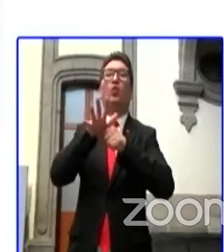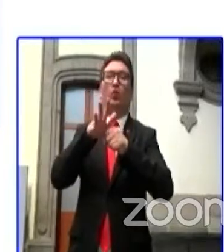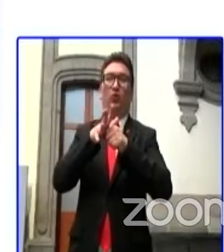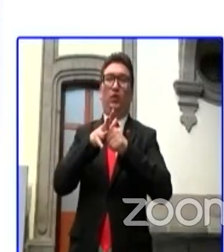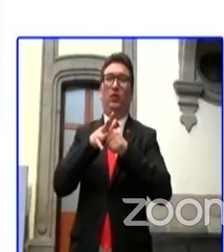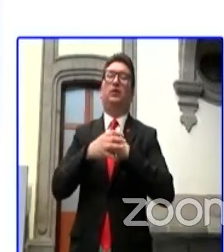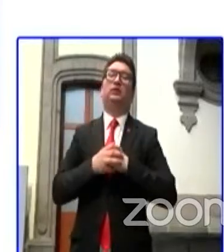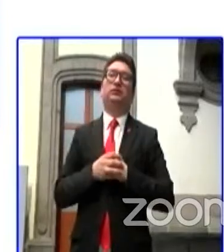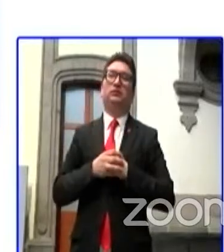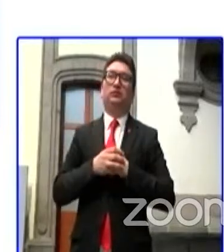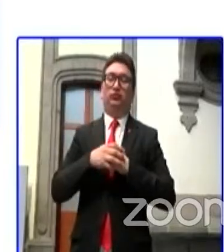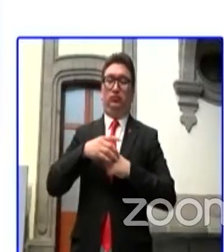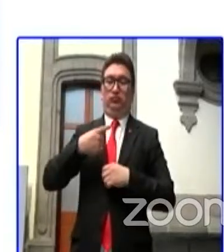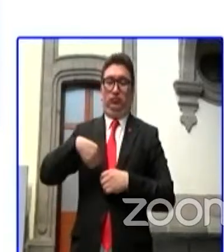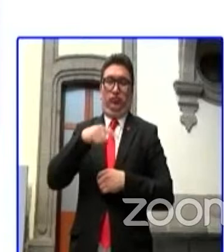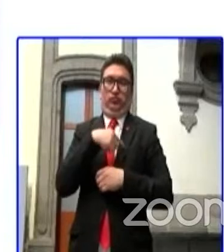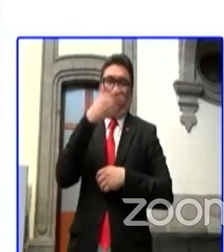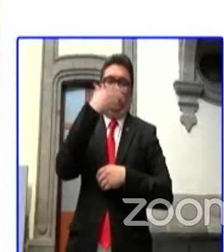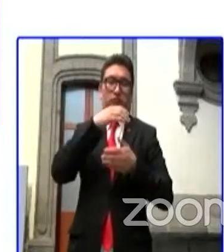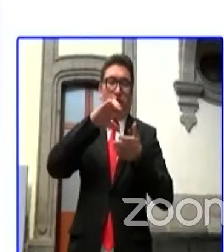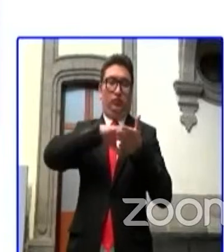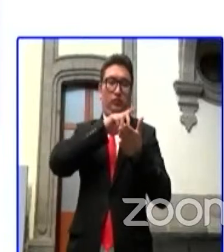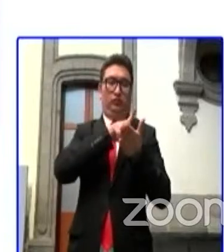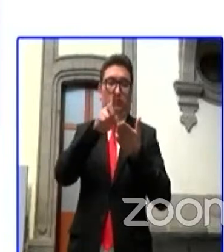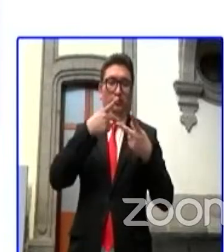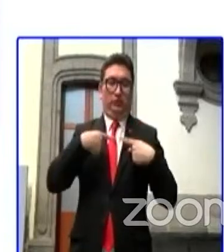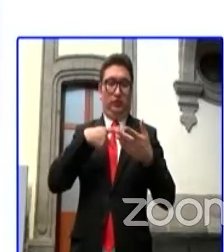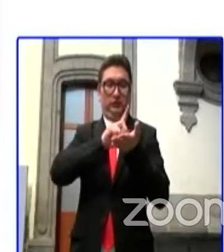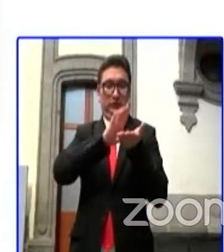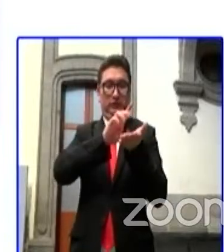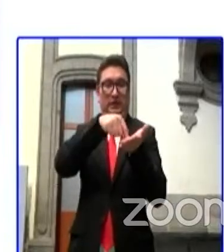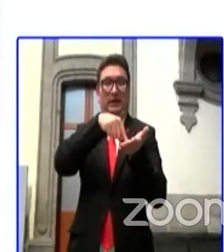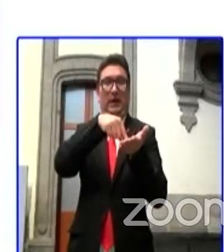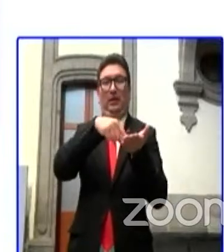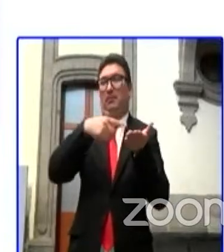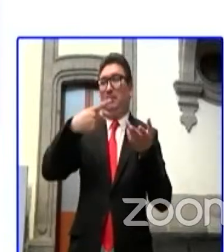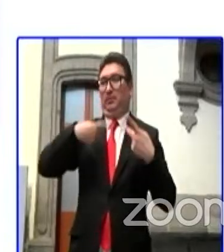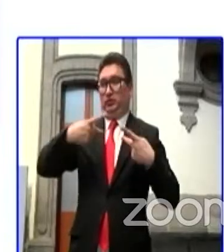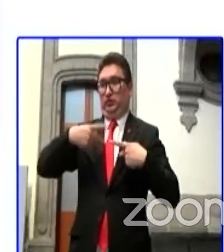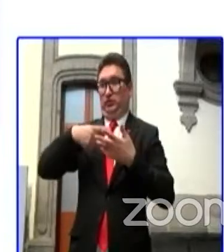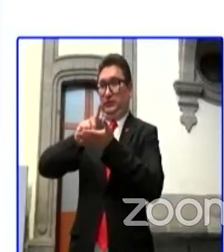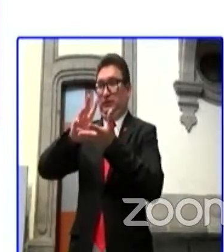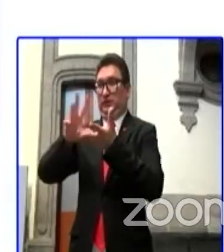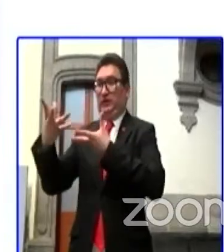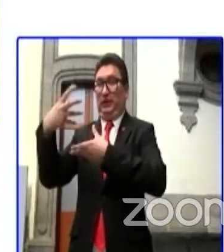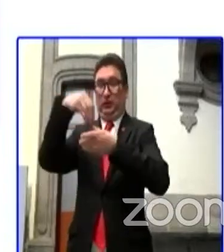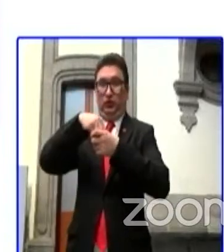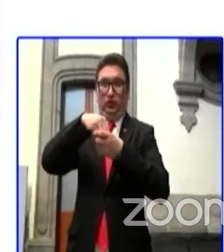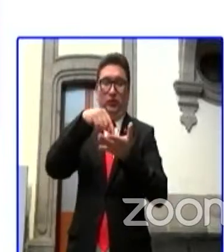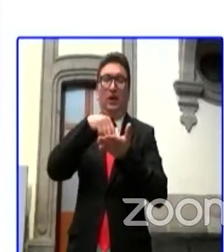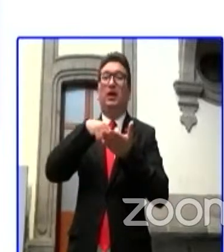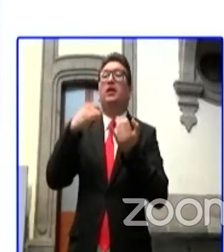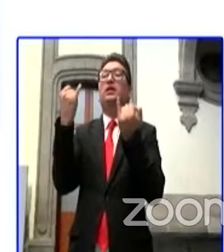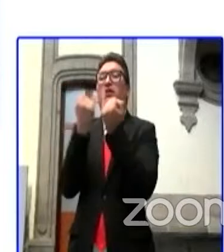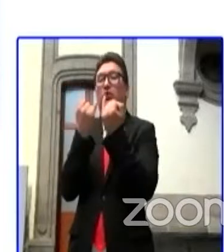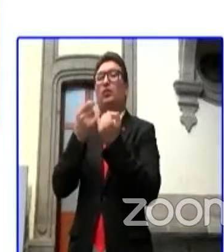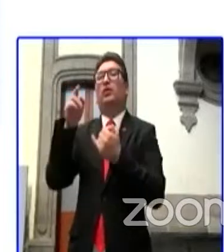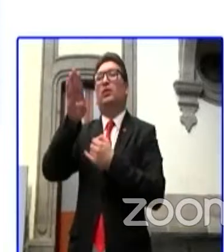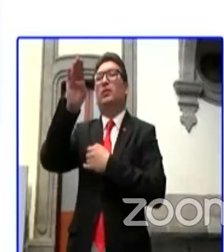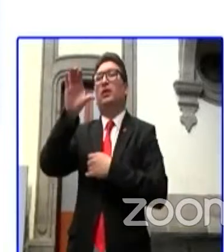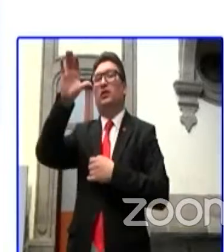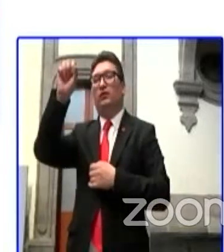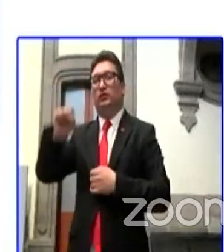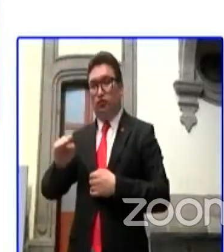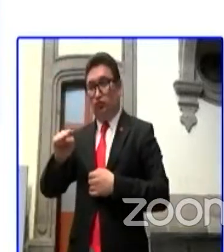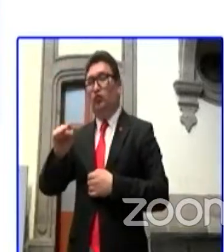total cumplimiento de nuestra ley para la inclusión de las personas con discapacidad en el estado de Baja California